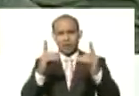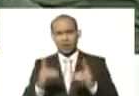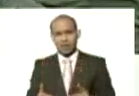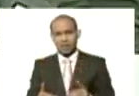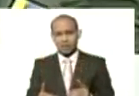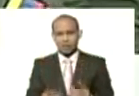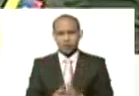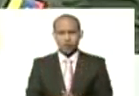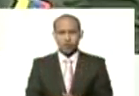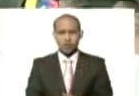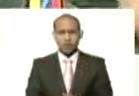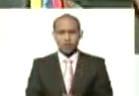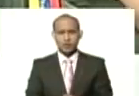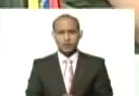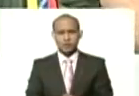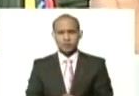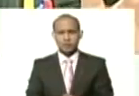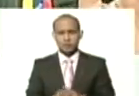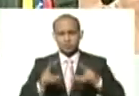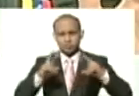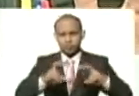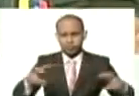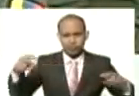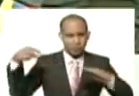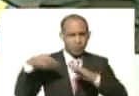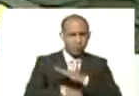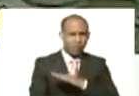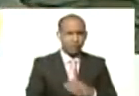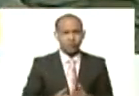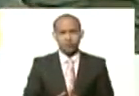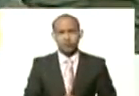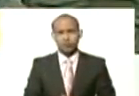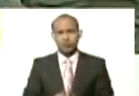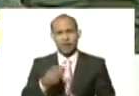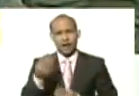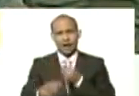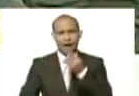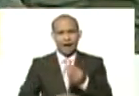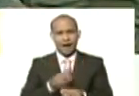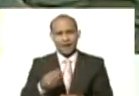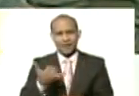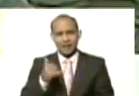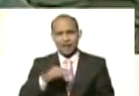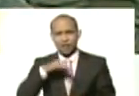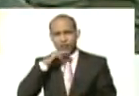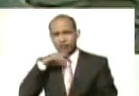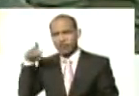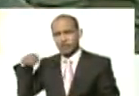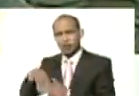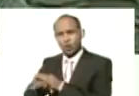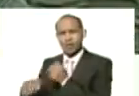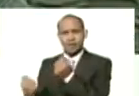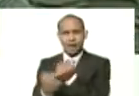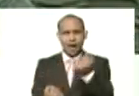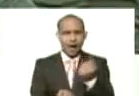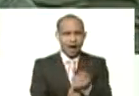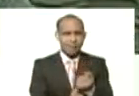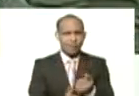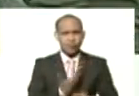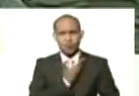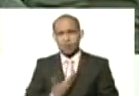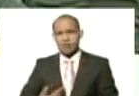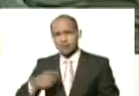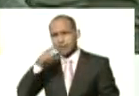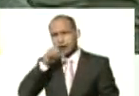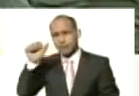haciendo inversiones, bueno, con los que tenemos a la mano, con todo el apoyo que recibimos en su parte, y